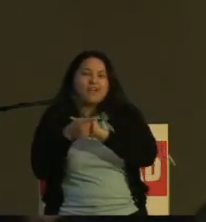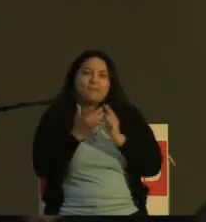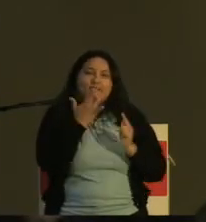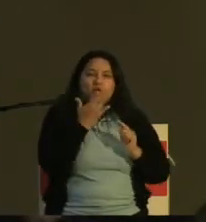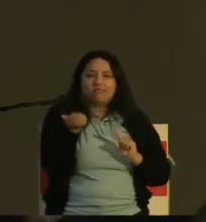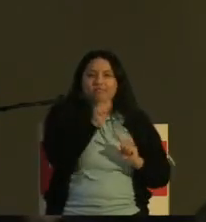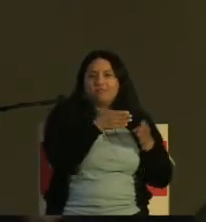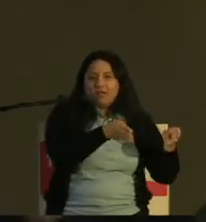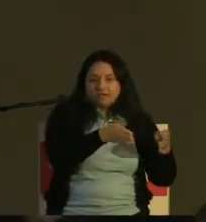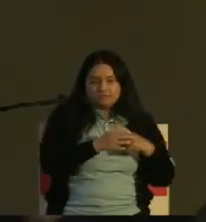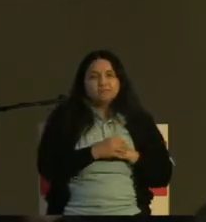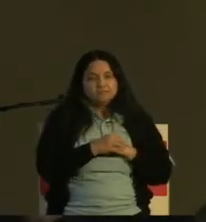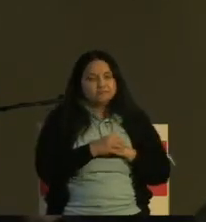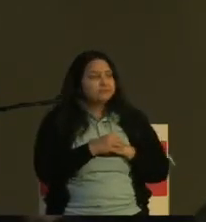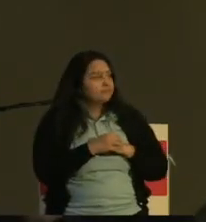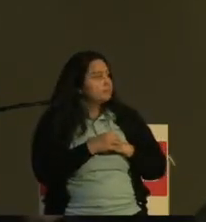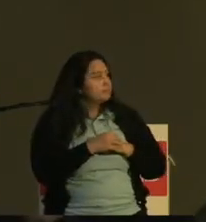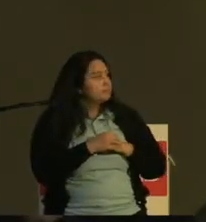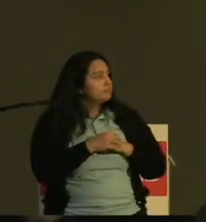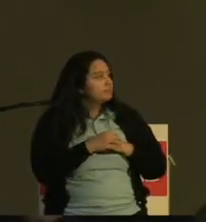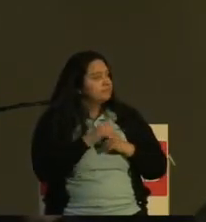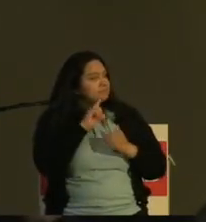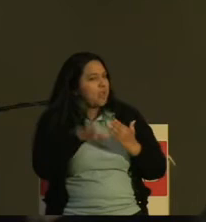poco perverso. Todo es perverso.